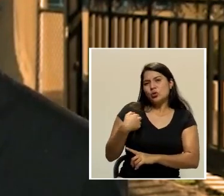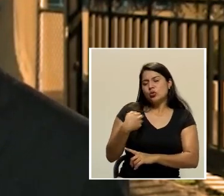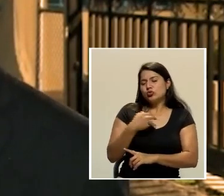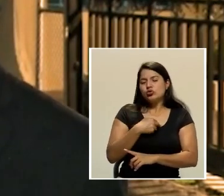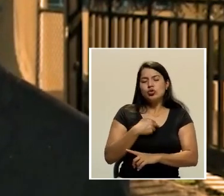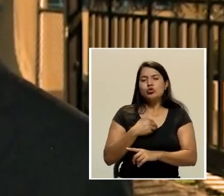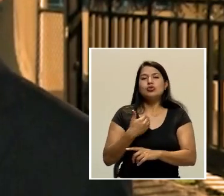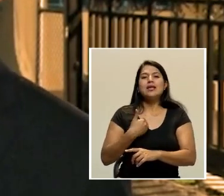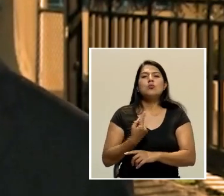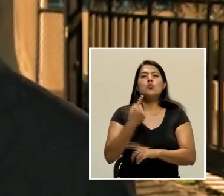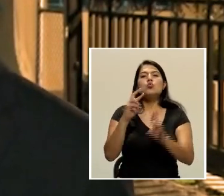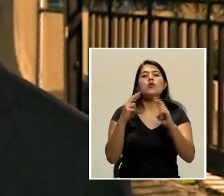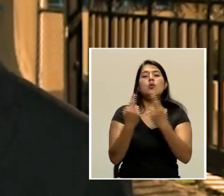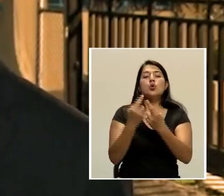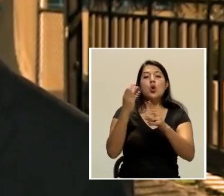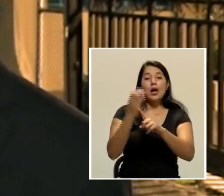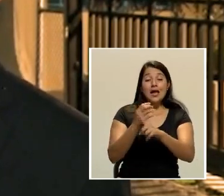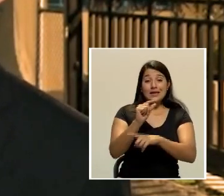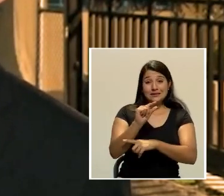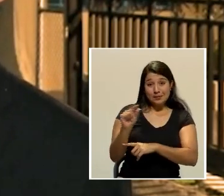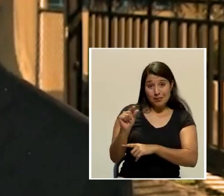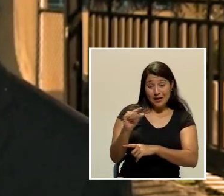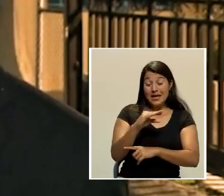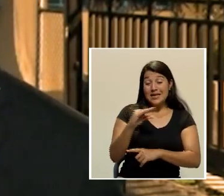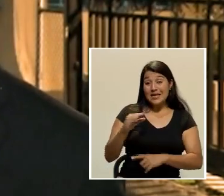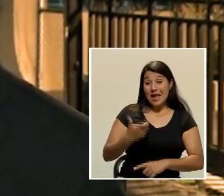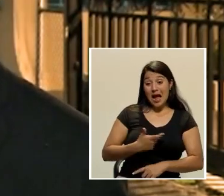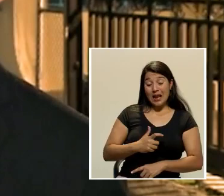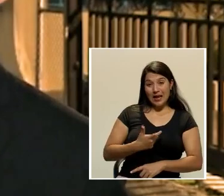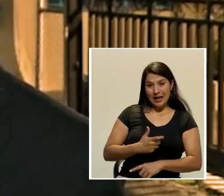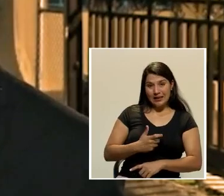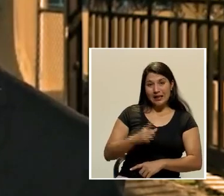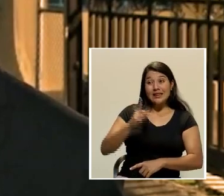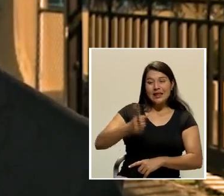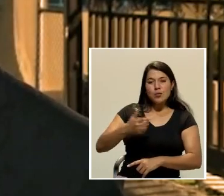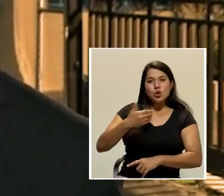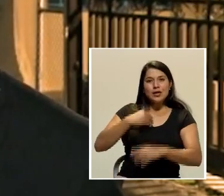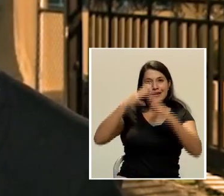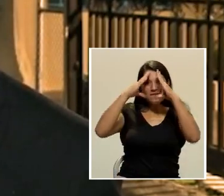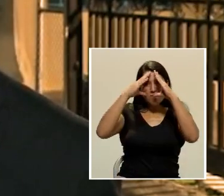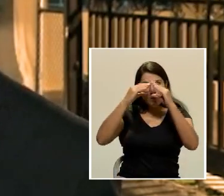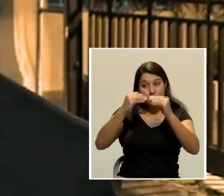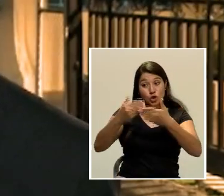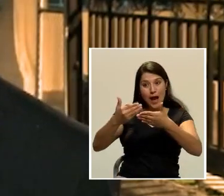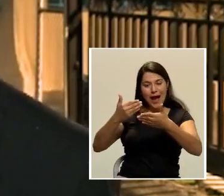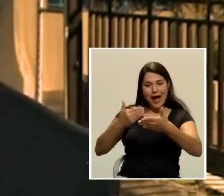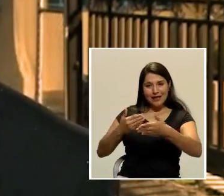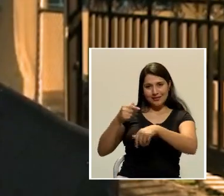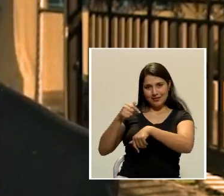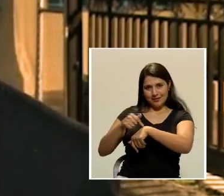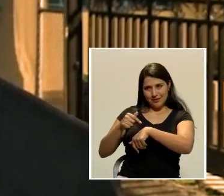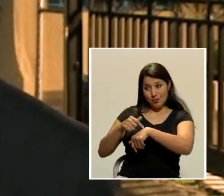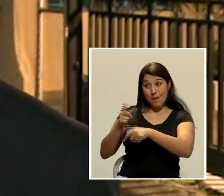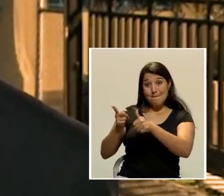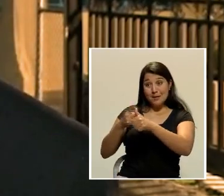seguimiento, el tomarnos en cuenta eso es casi de inmediato. Ahora nada más es un tema de coordinación de la próxima semana, qué día va a tomar la hora de la reunión, pero